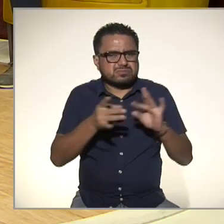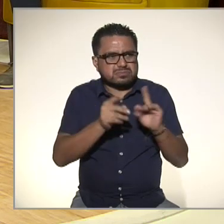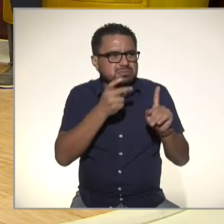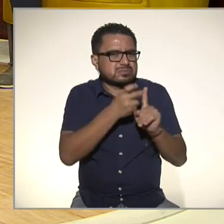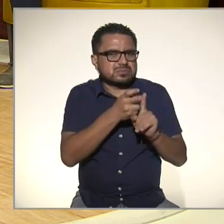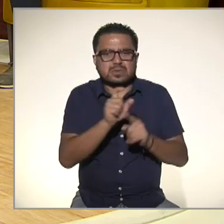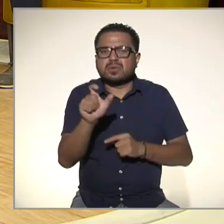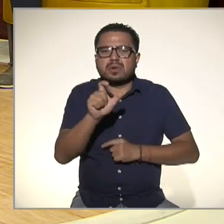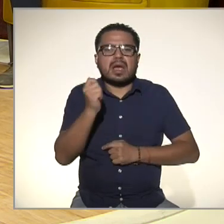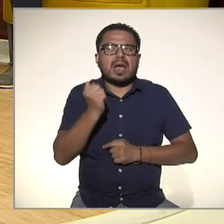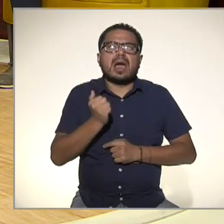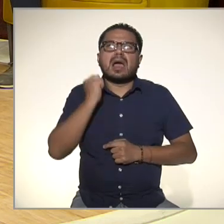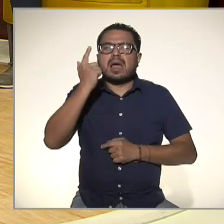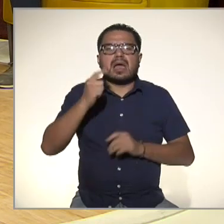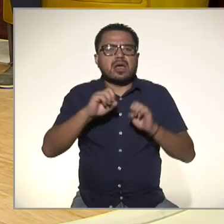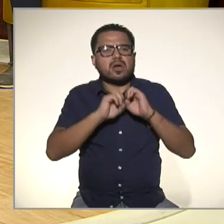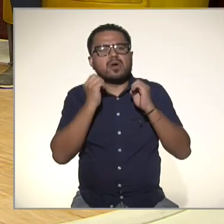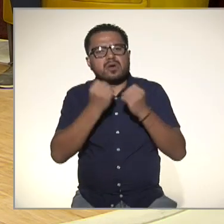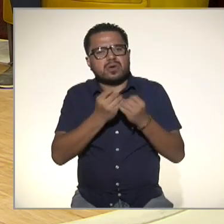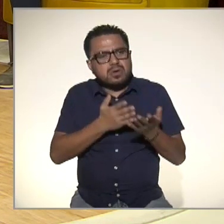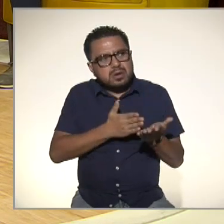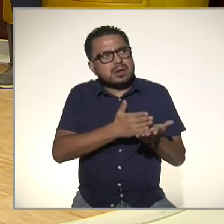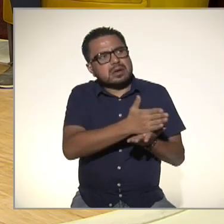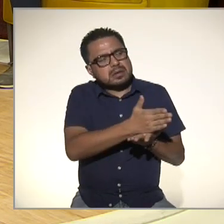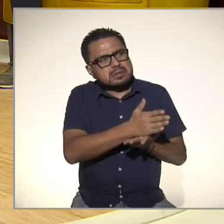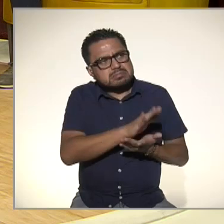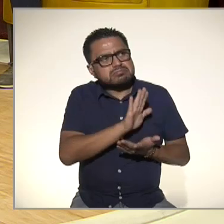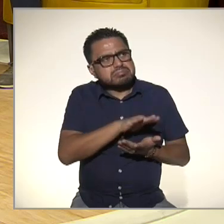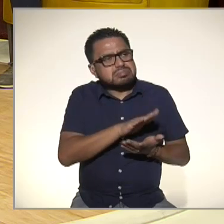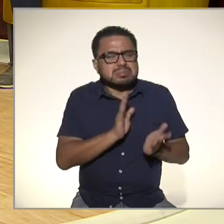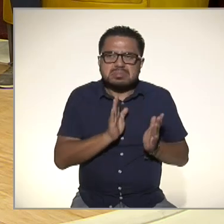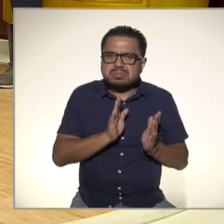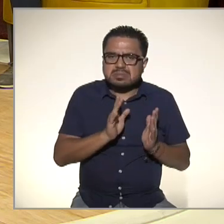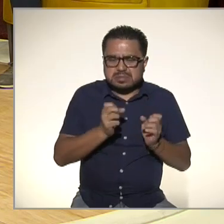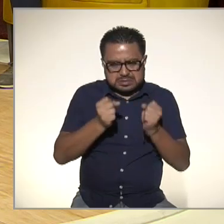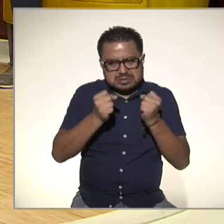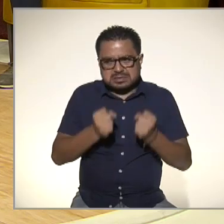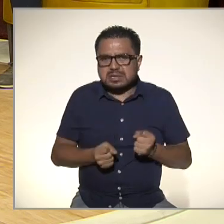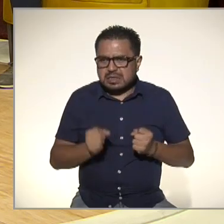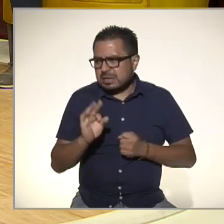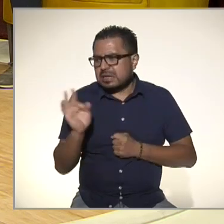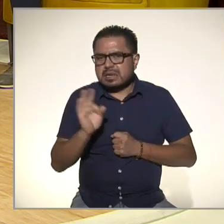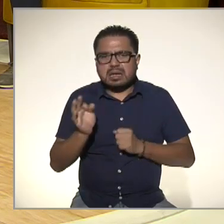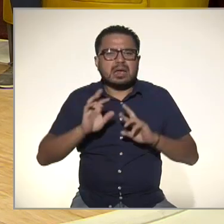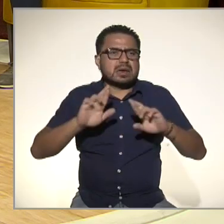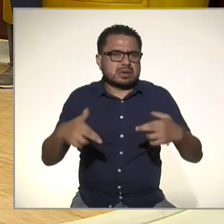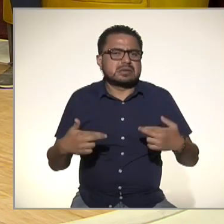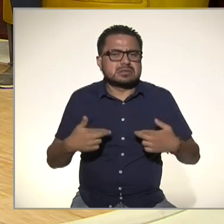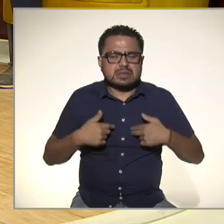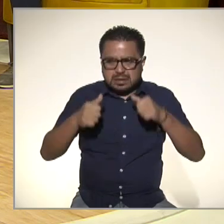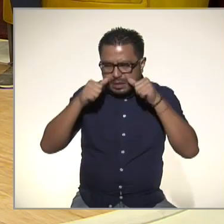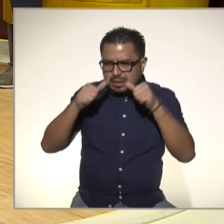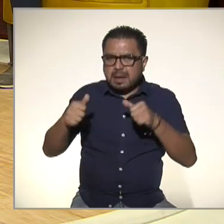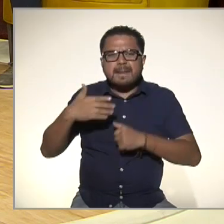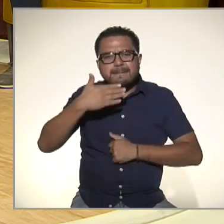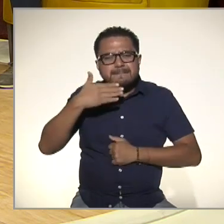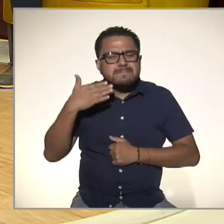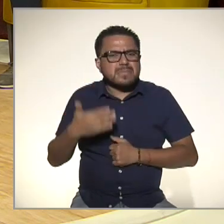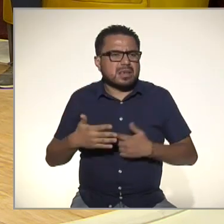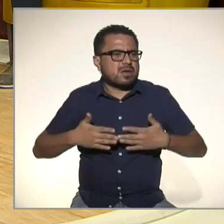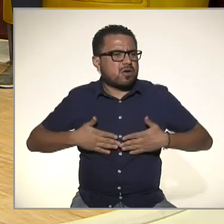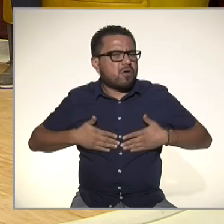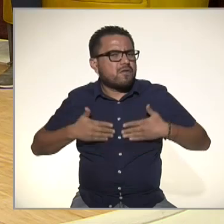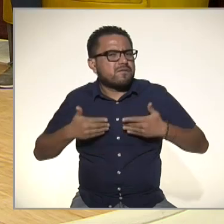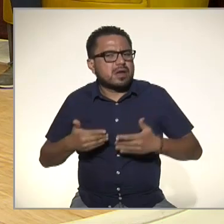Cuando alguien va a una organización de la sociedad civil, seguramente va a recibir un trato digno, de